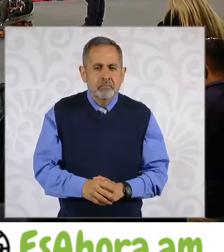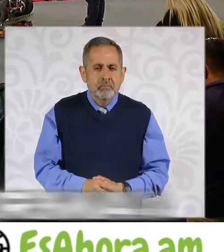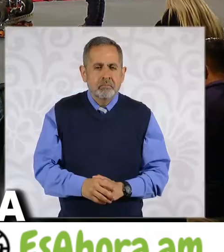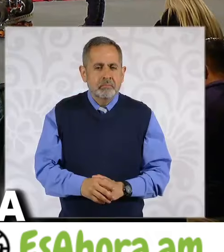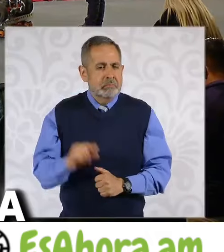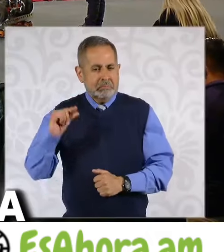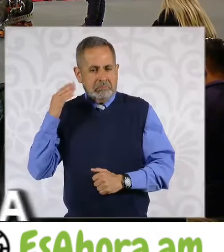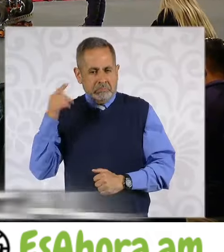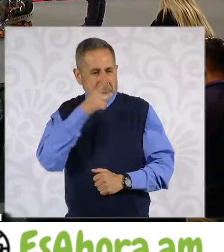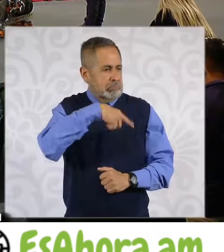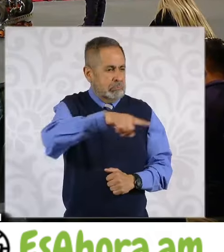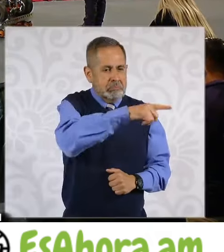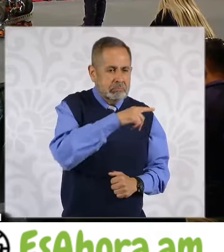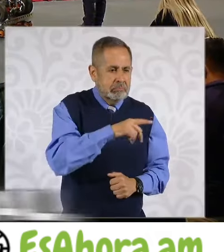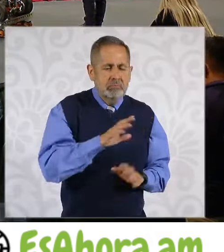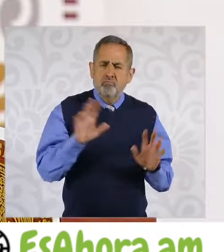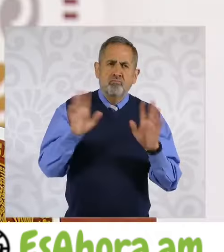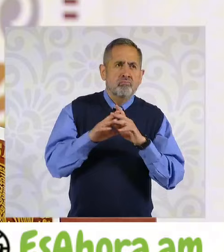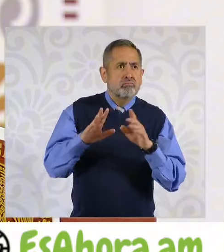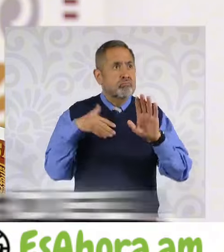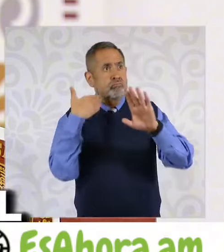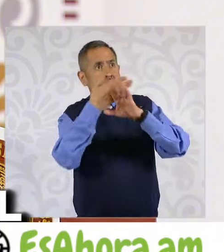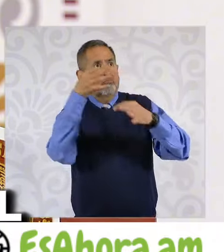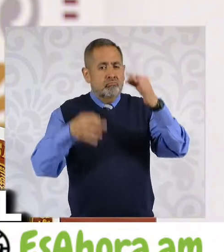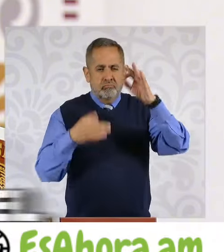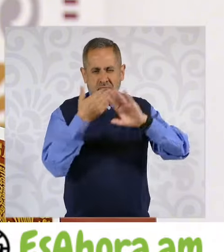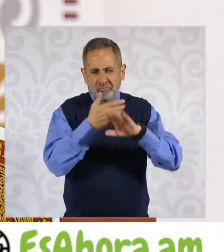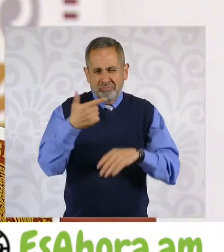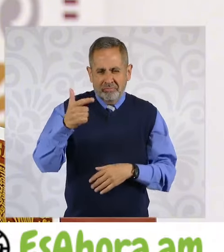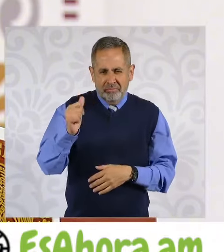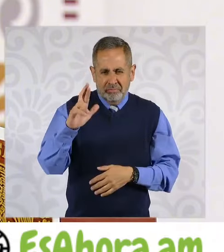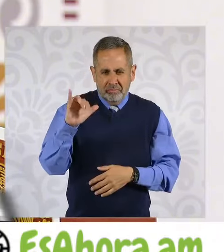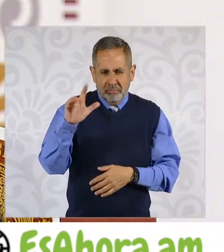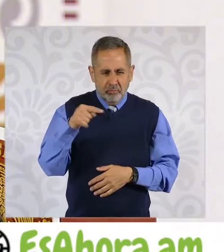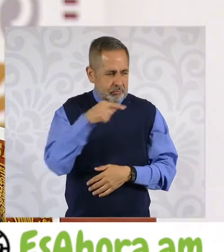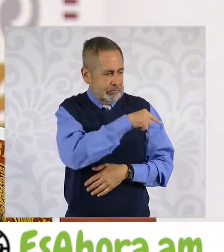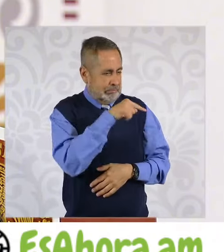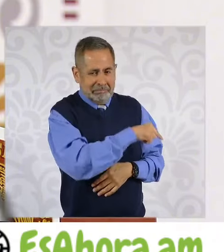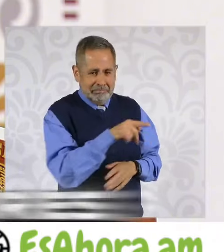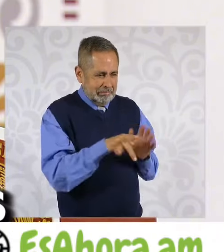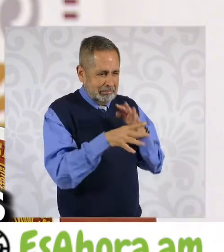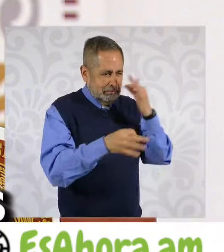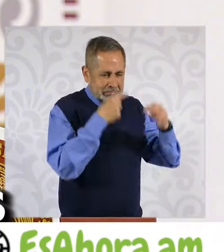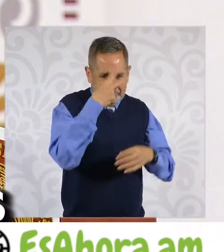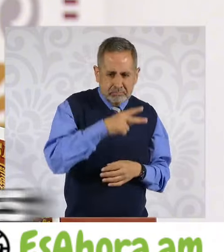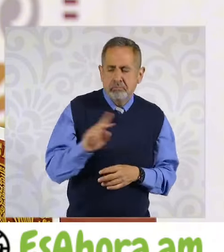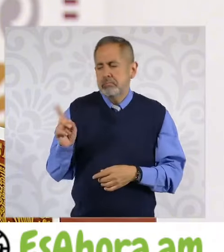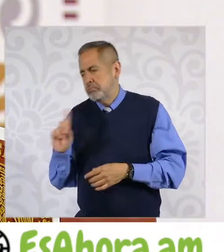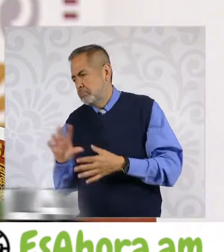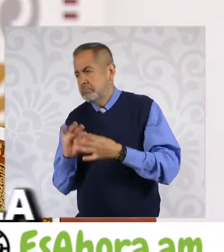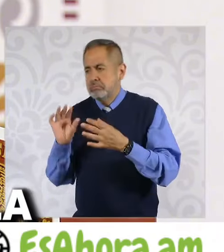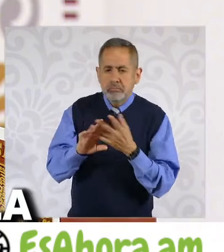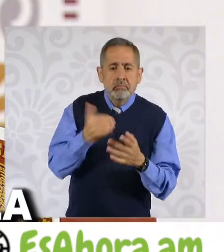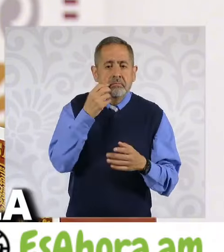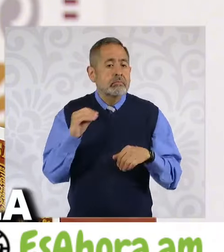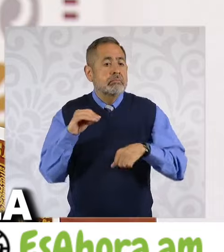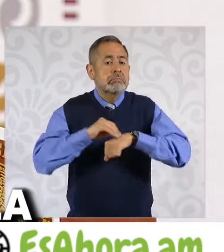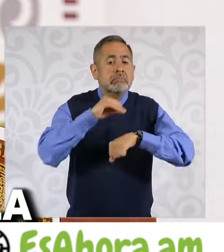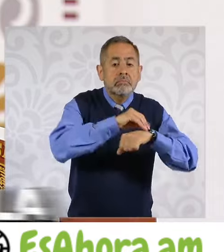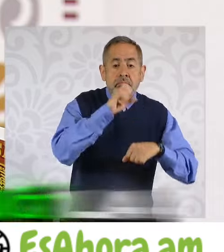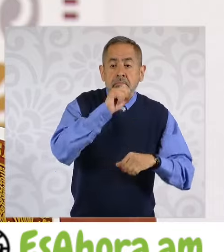y mentiras contra la reforma al Poder Judicial y hasta contra los programas del bienestar y pensiones para adultos mayores.